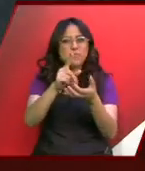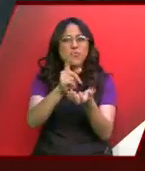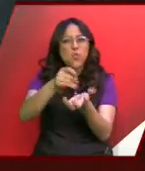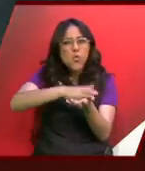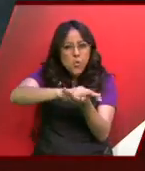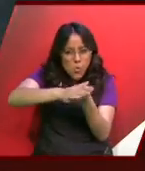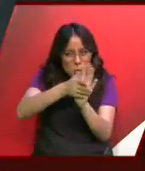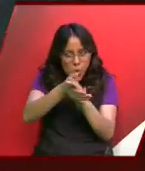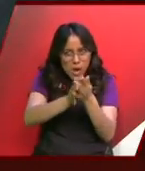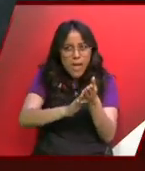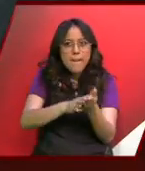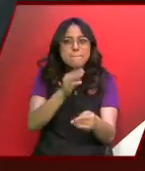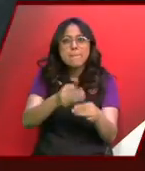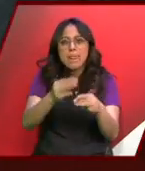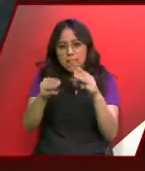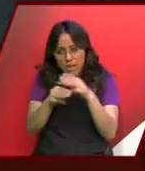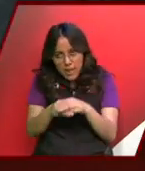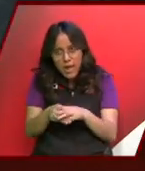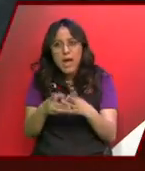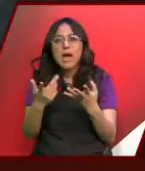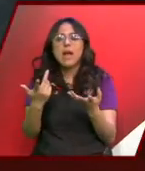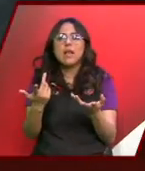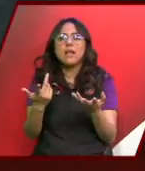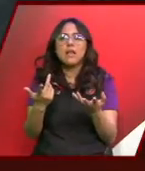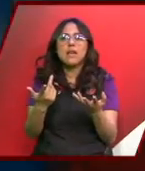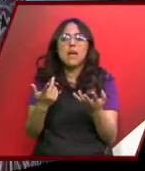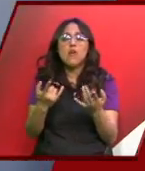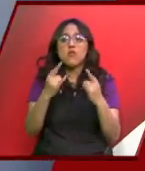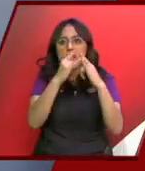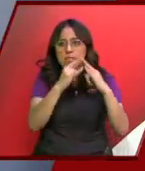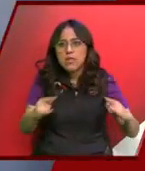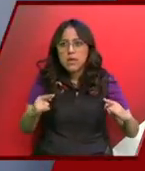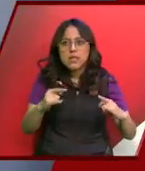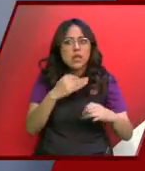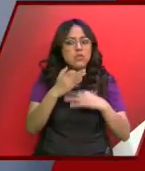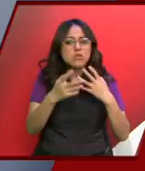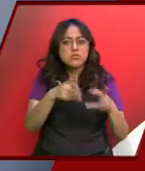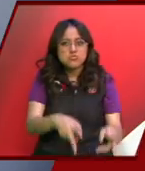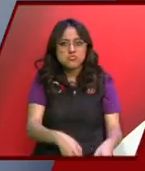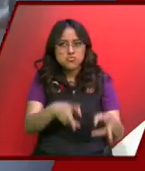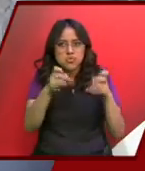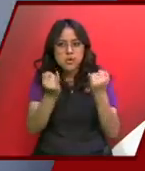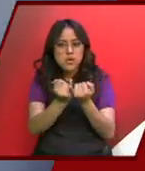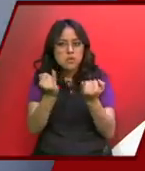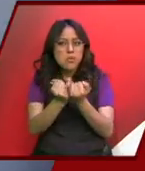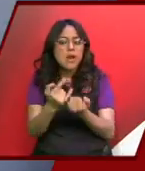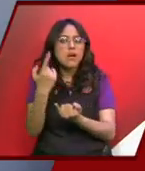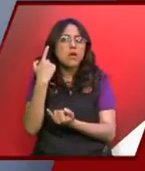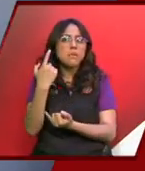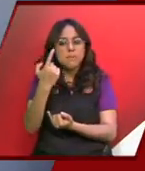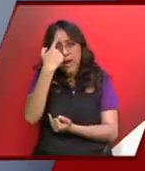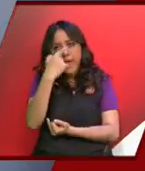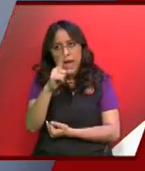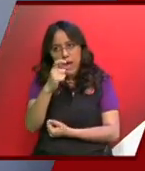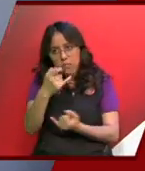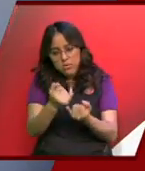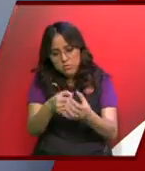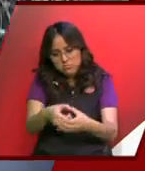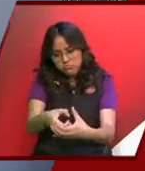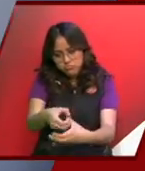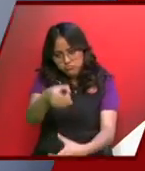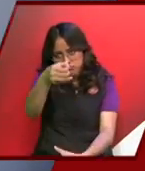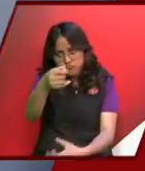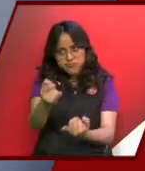didáctico una tienda de campaña la bomba y el tubo de la bola